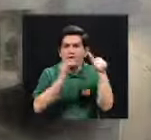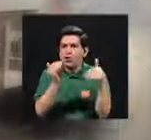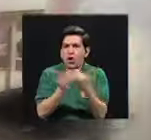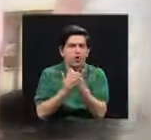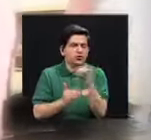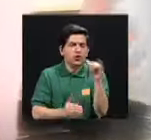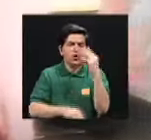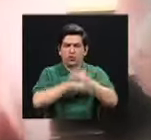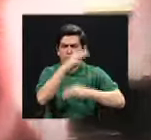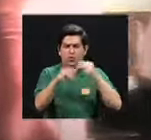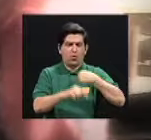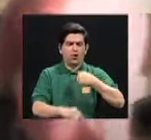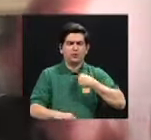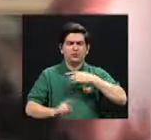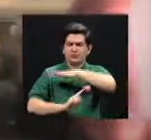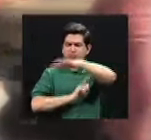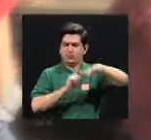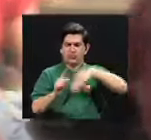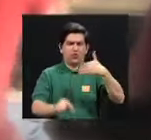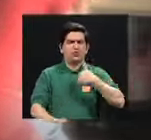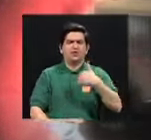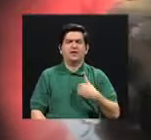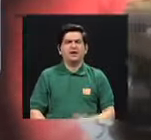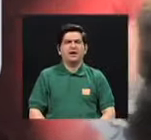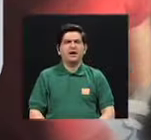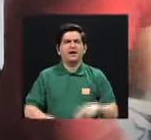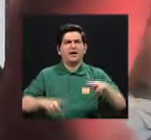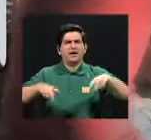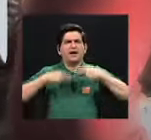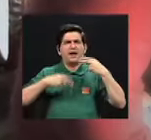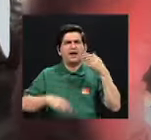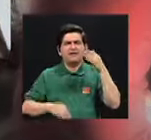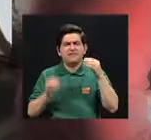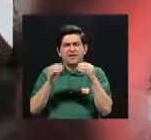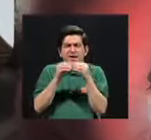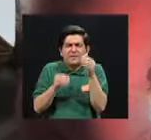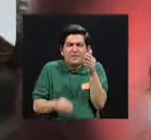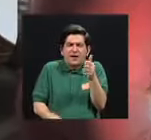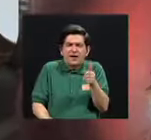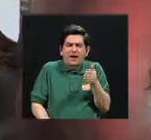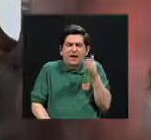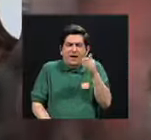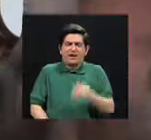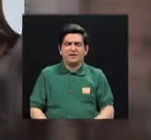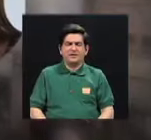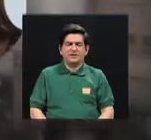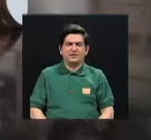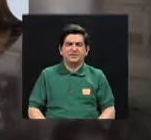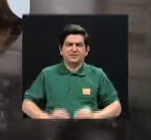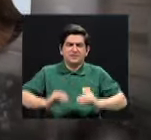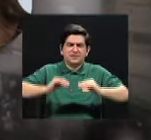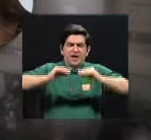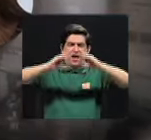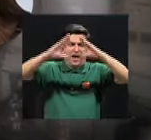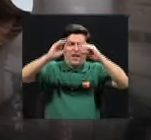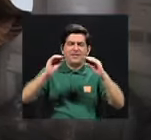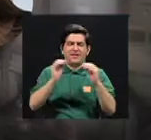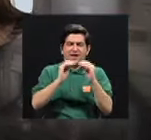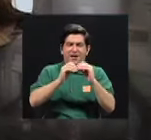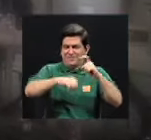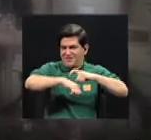que no todo era como el mundo que yo tenía a mi alrededor. La vida es más lenta, por decirlo así, el día es más